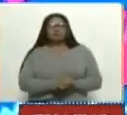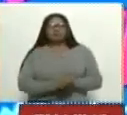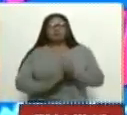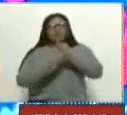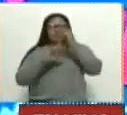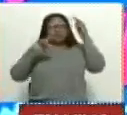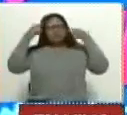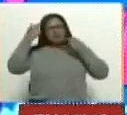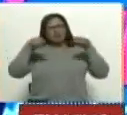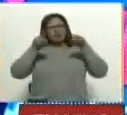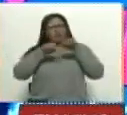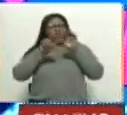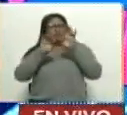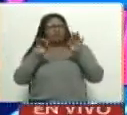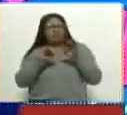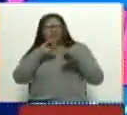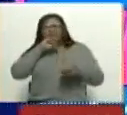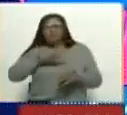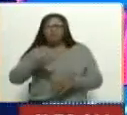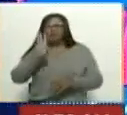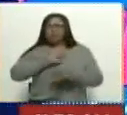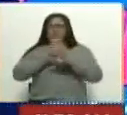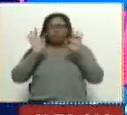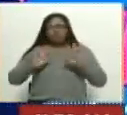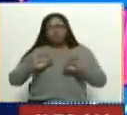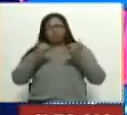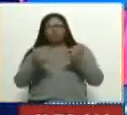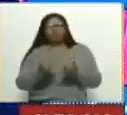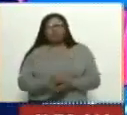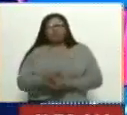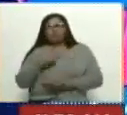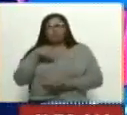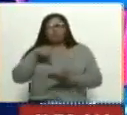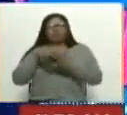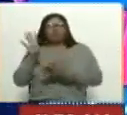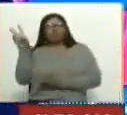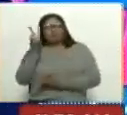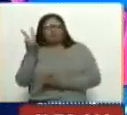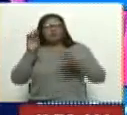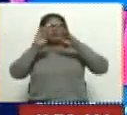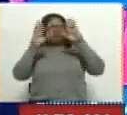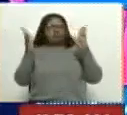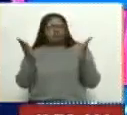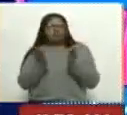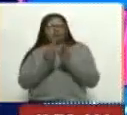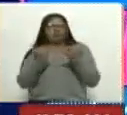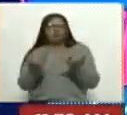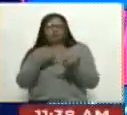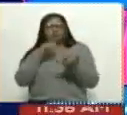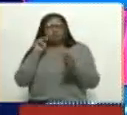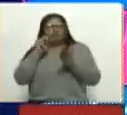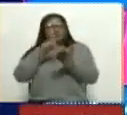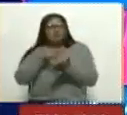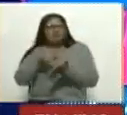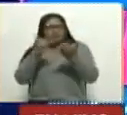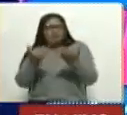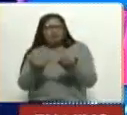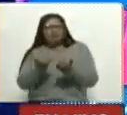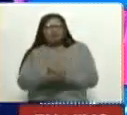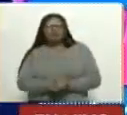que es parte de nuestra historia pero sobre todo en Venezuela y en el mundo es parte de nuestro presente y es